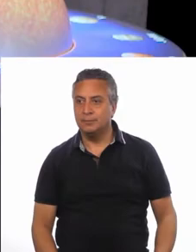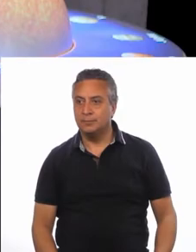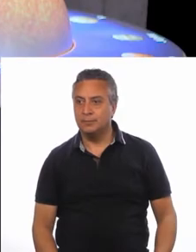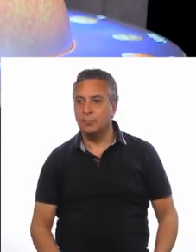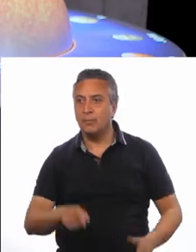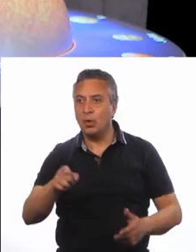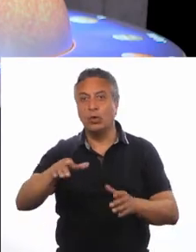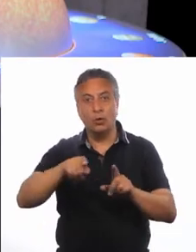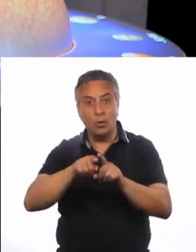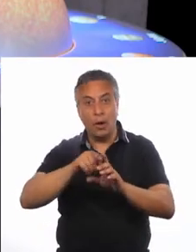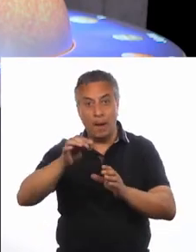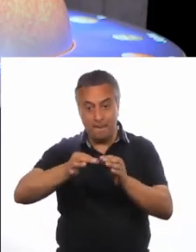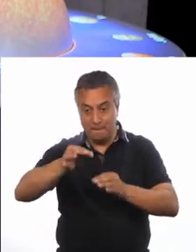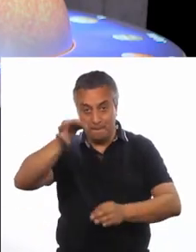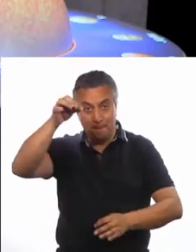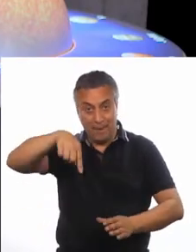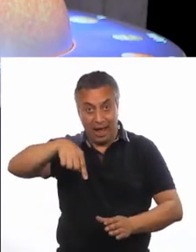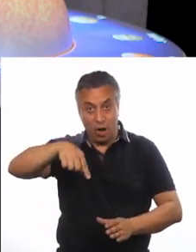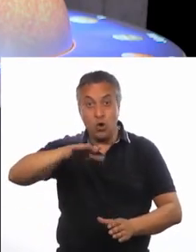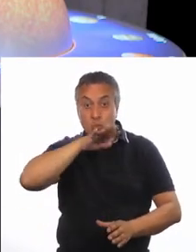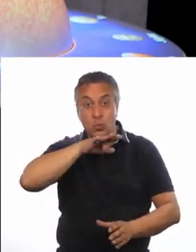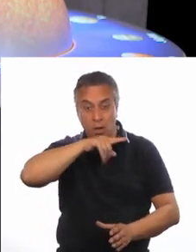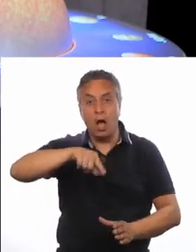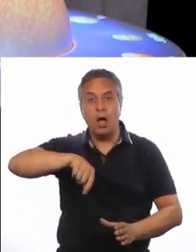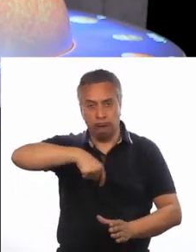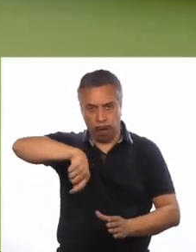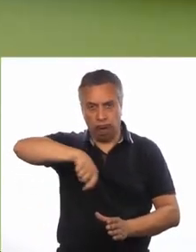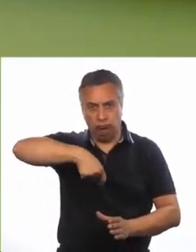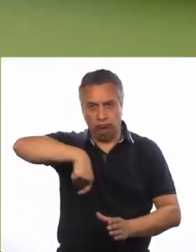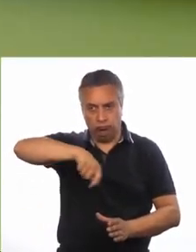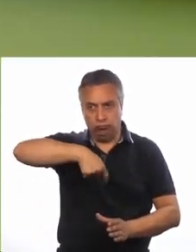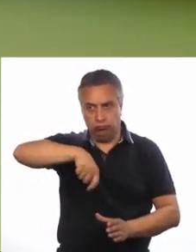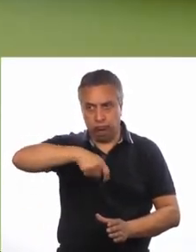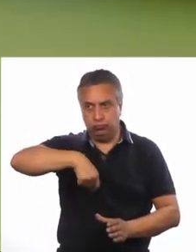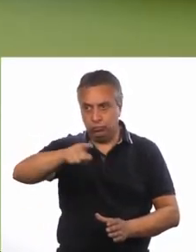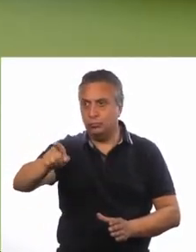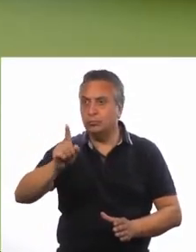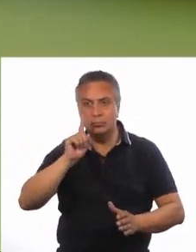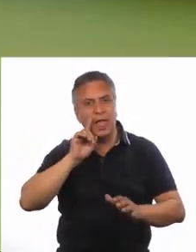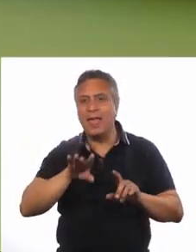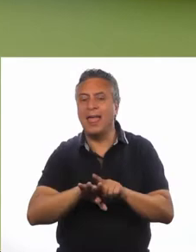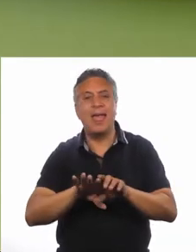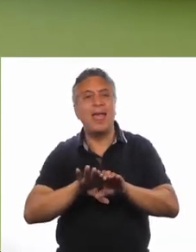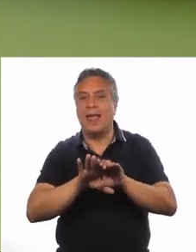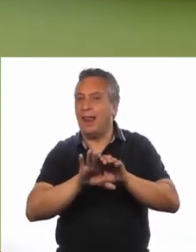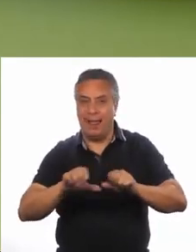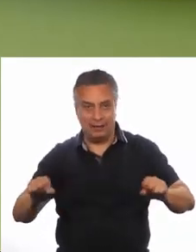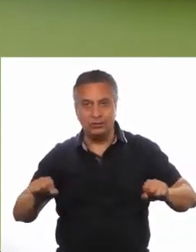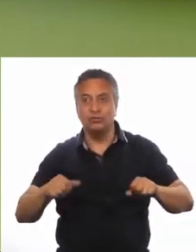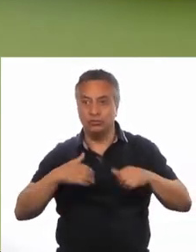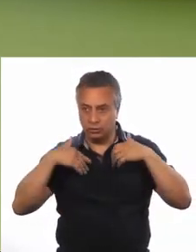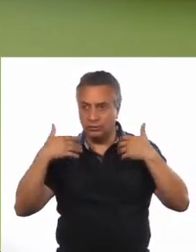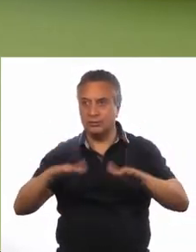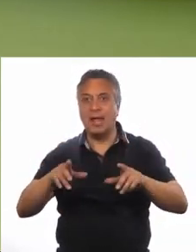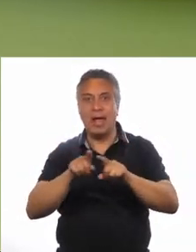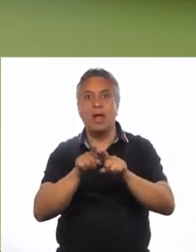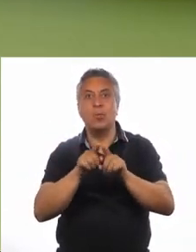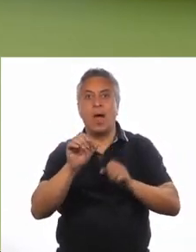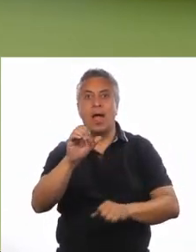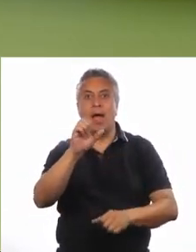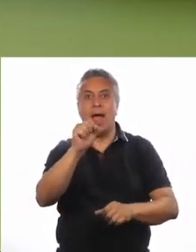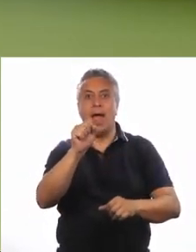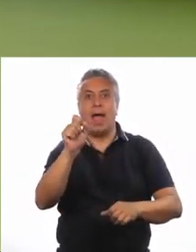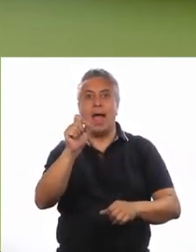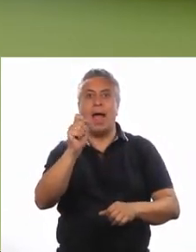usando un palo de maqueta revolvemos ya tenemos casi todo listo para hacer nuestra atmósfera cada